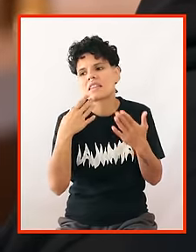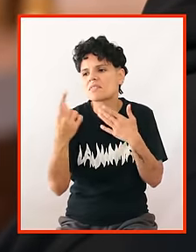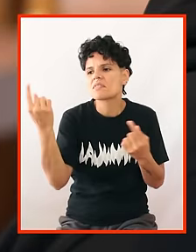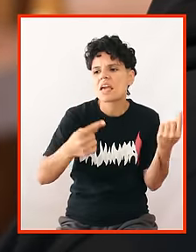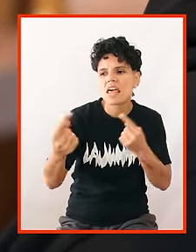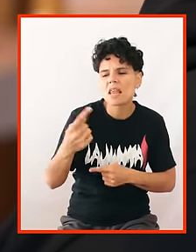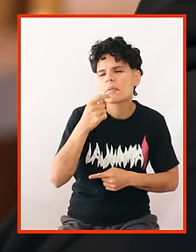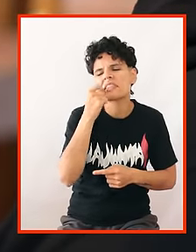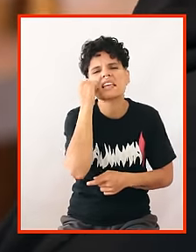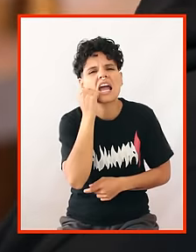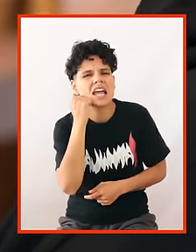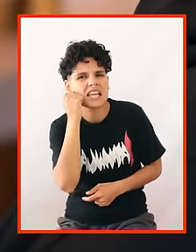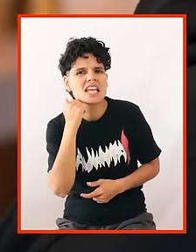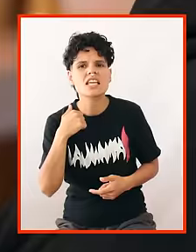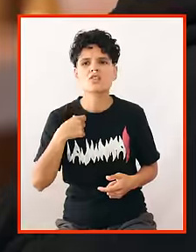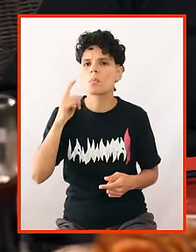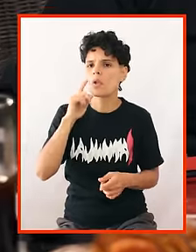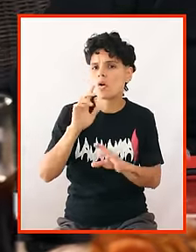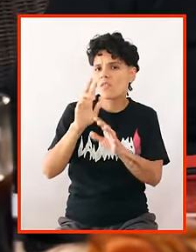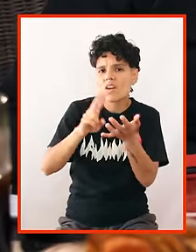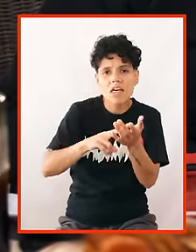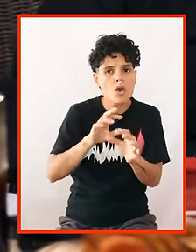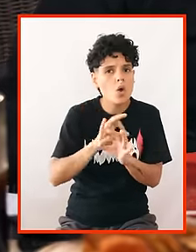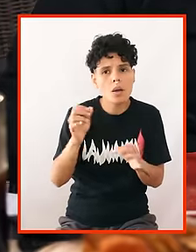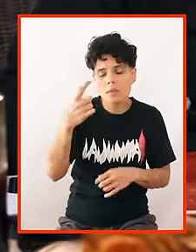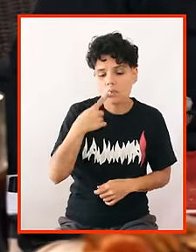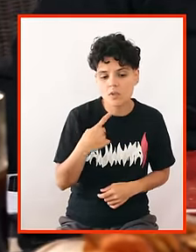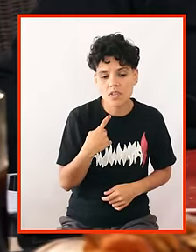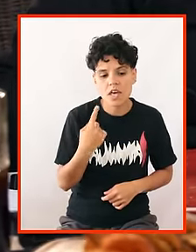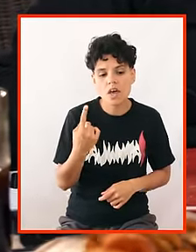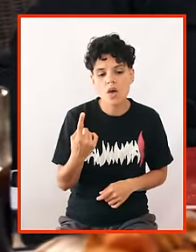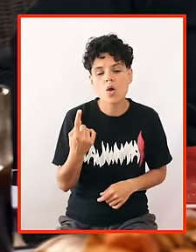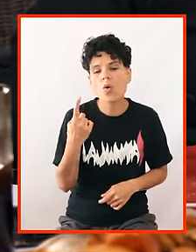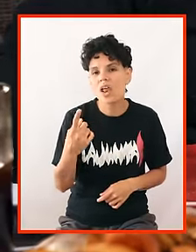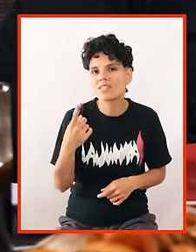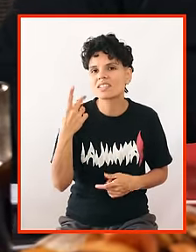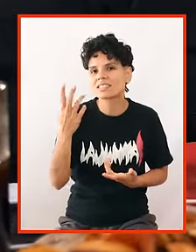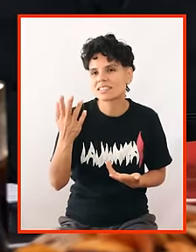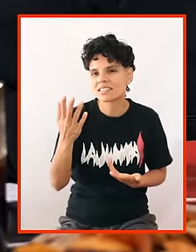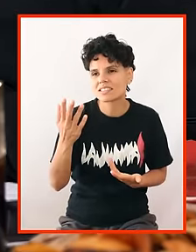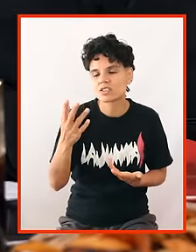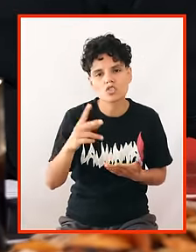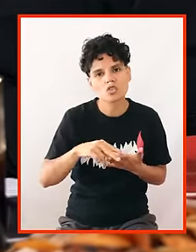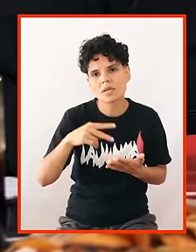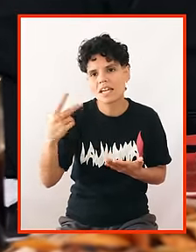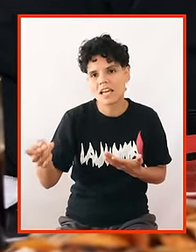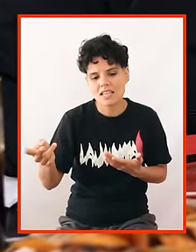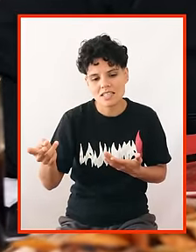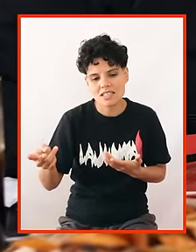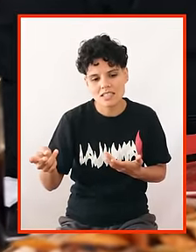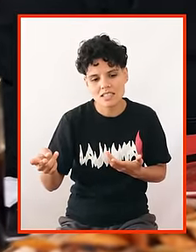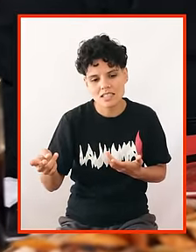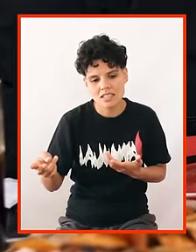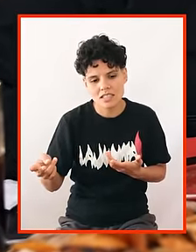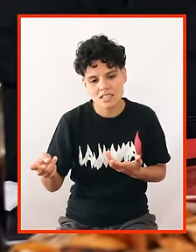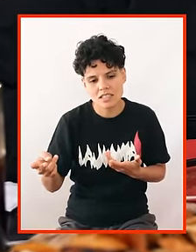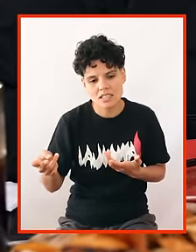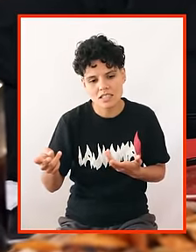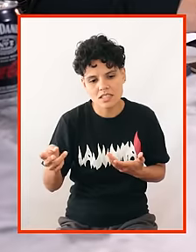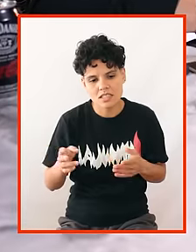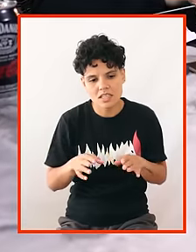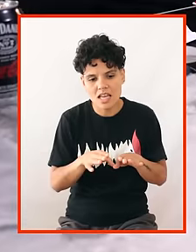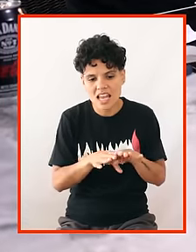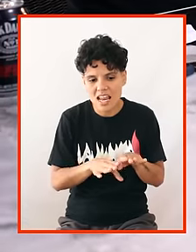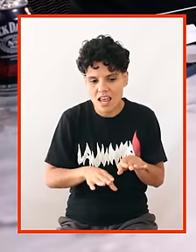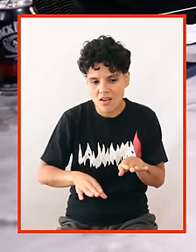que dicen que me quieren tanto y me abrazan cuando ven. Una cuestión generacional, po. Una vez me caí de un minibús verde, por mano. ¿De una mini